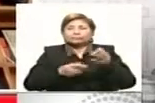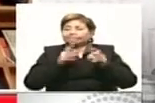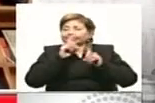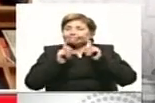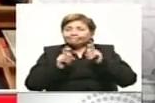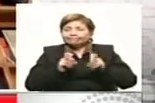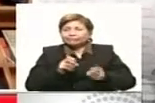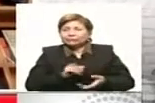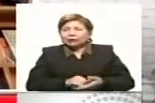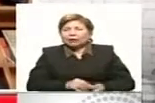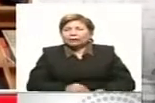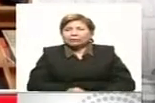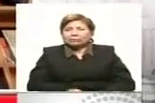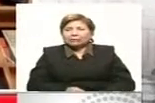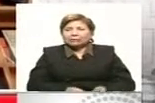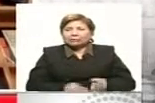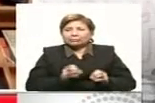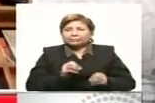consulta adicionalmente.